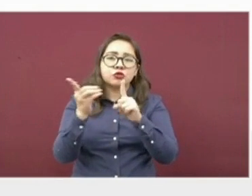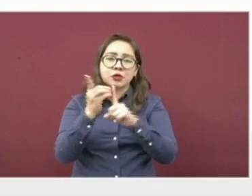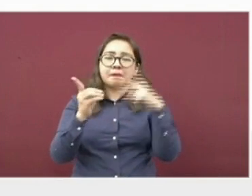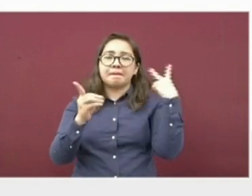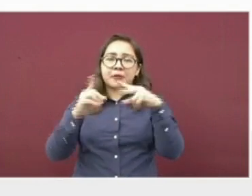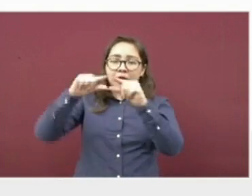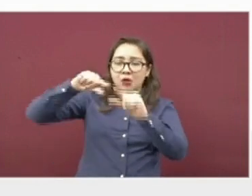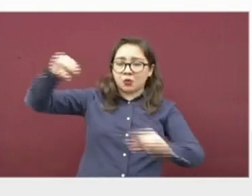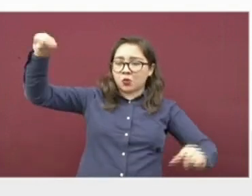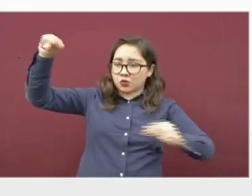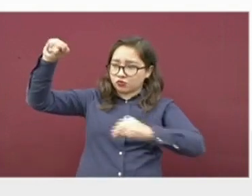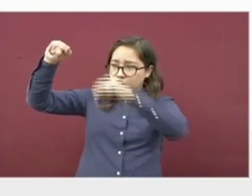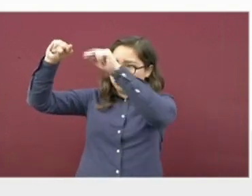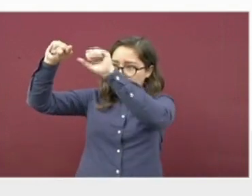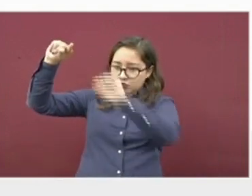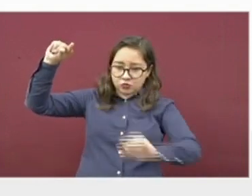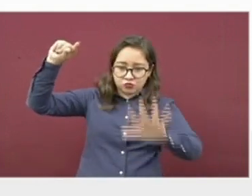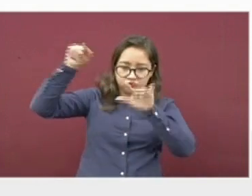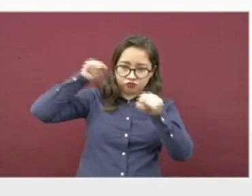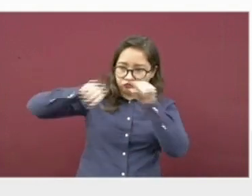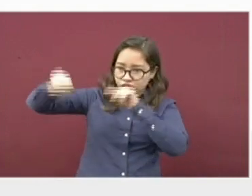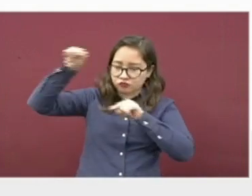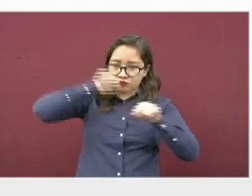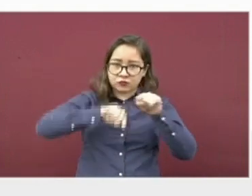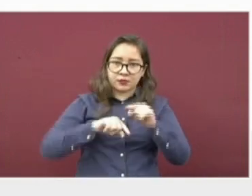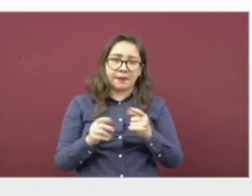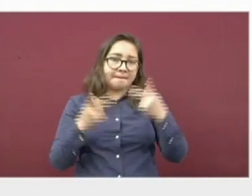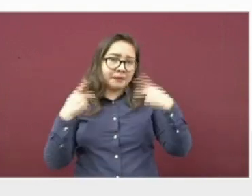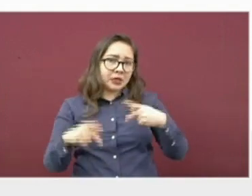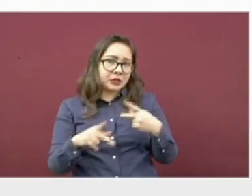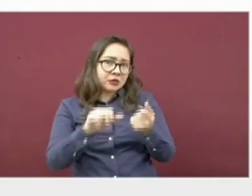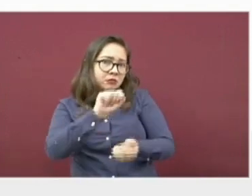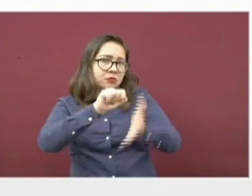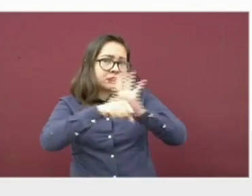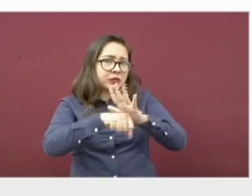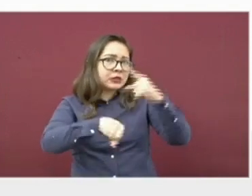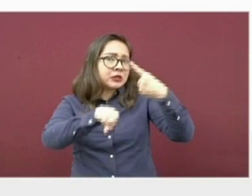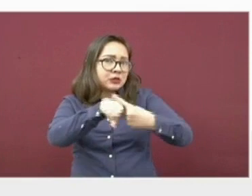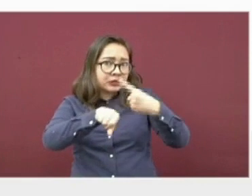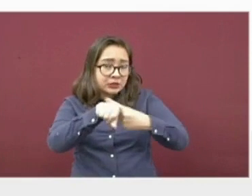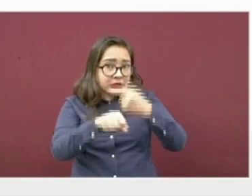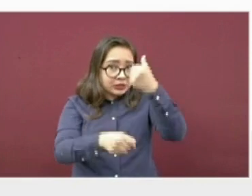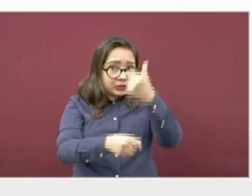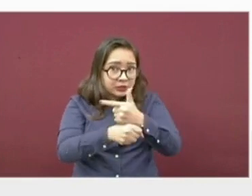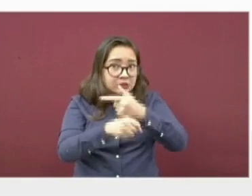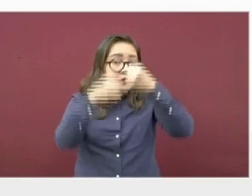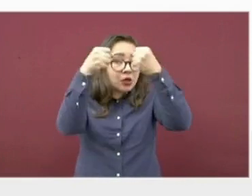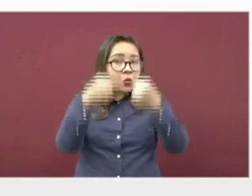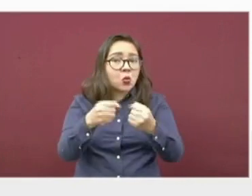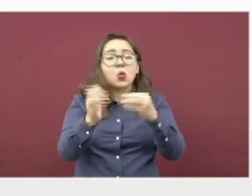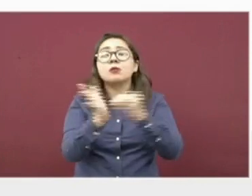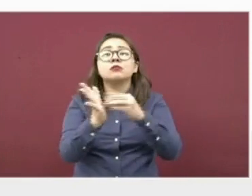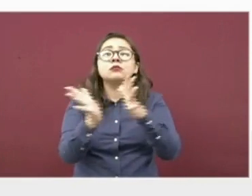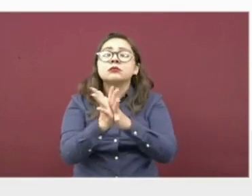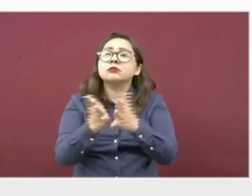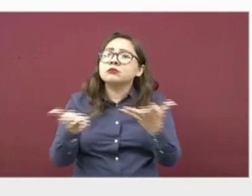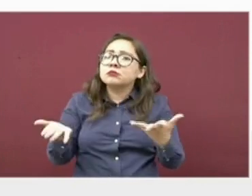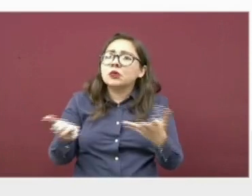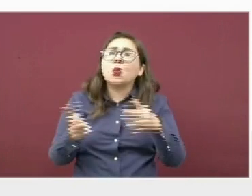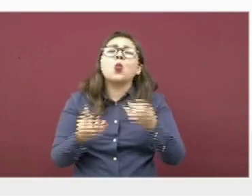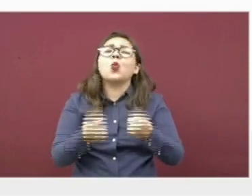la entidad. Por lo que respecta a los enfermos cuyos resultados han sido positivos a COVID-19,